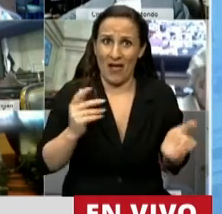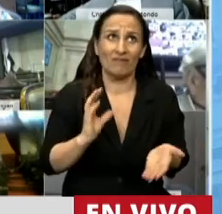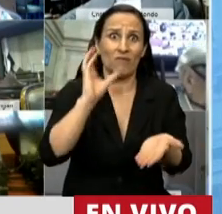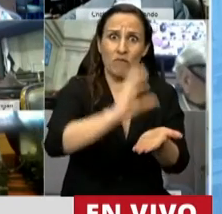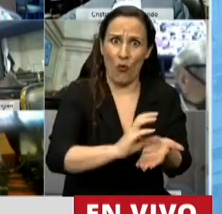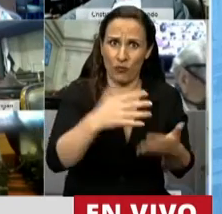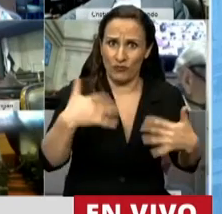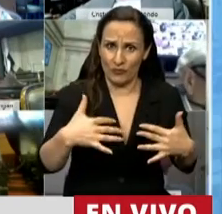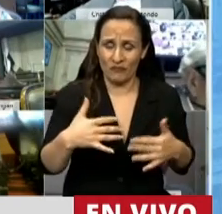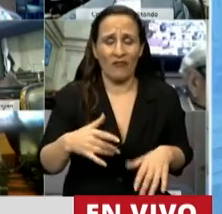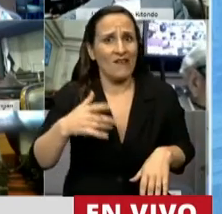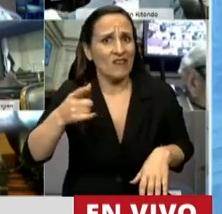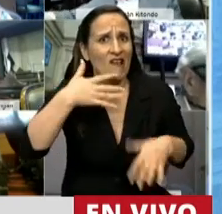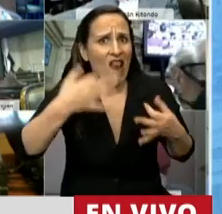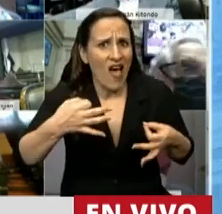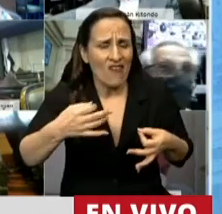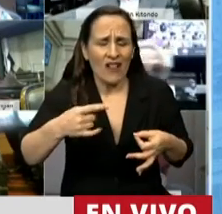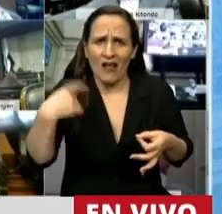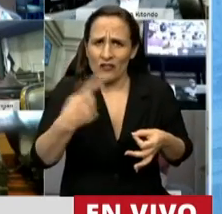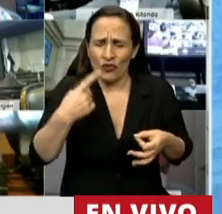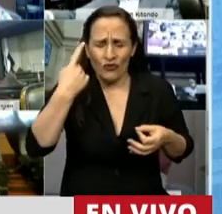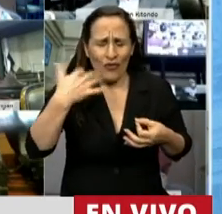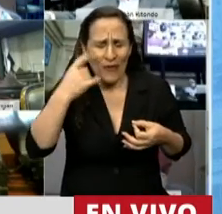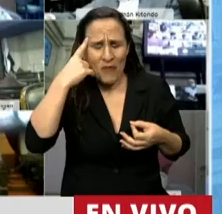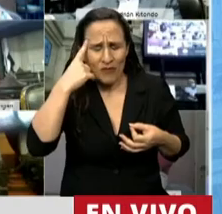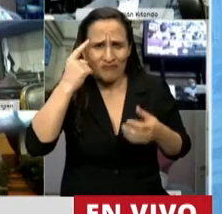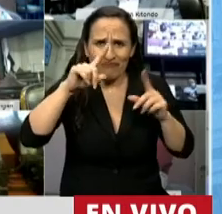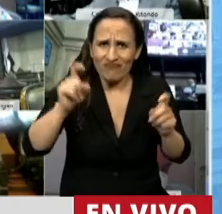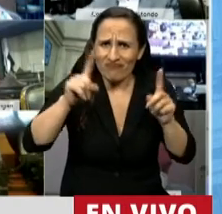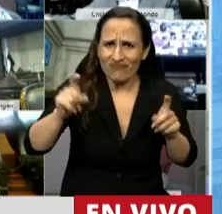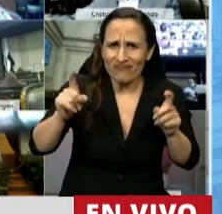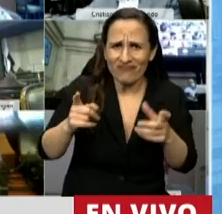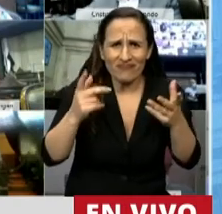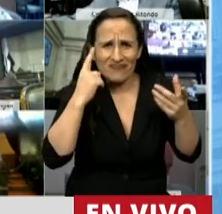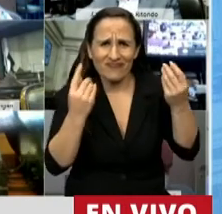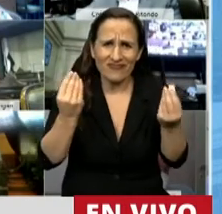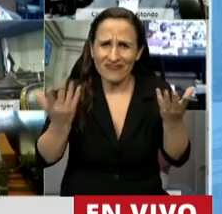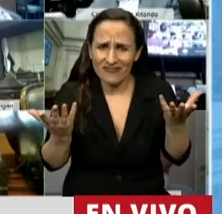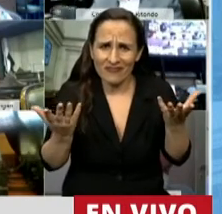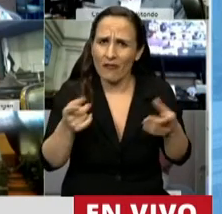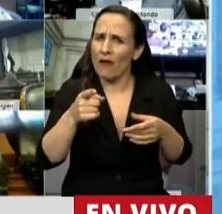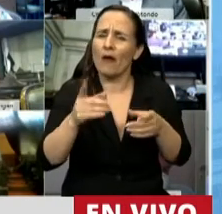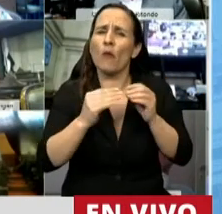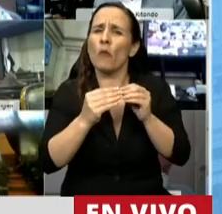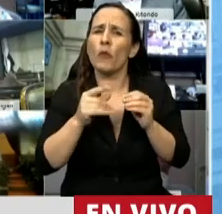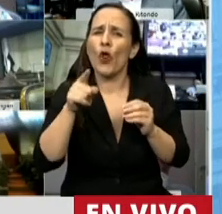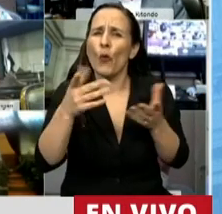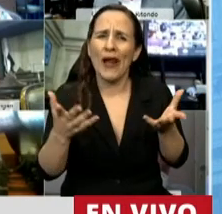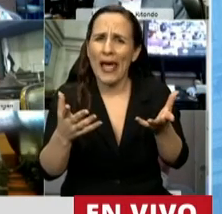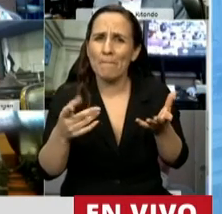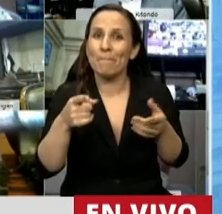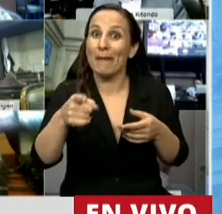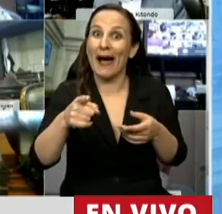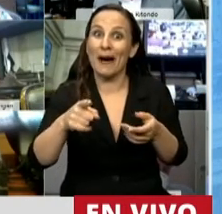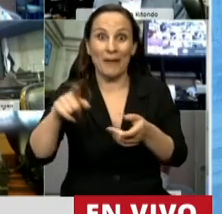que hacernos muchas preguntas en este tema. Una de ellas, el problema que ustedes tienen para no